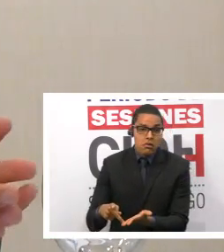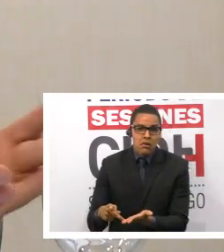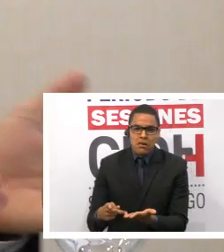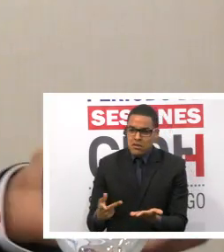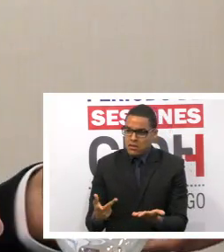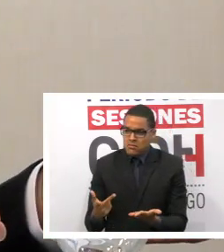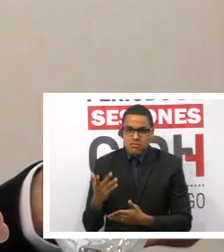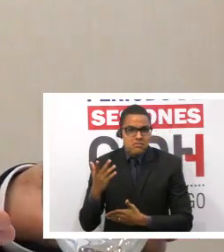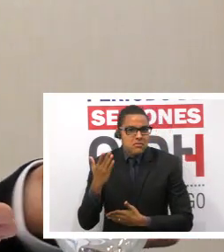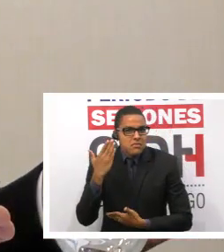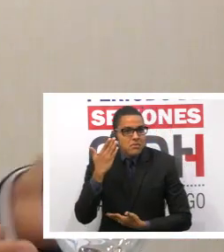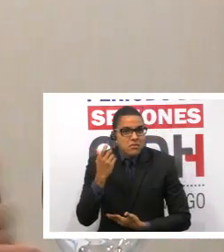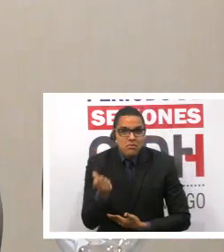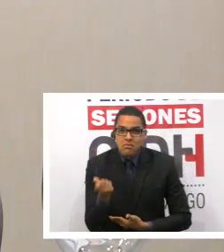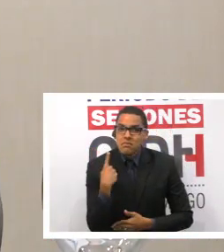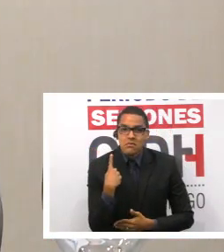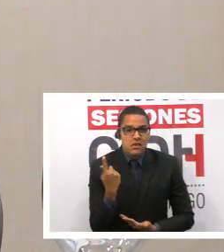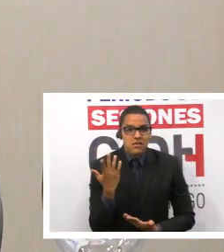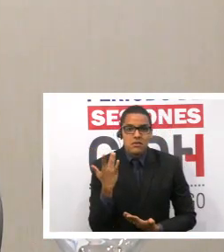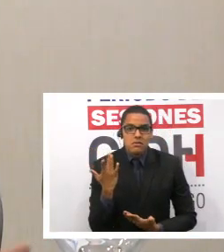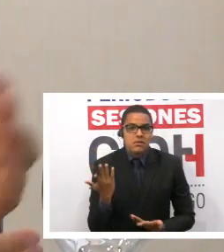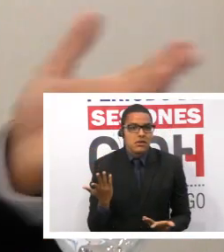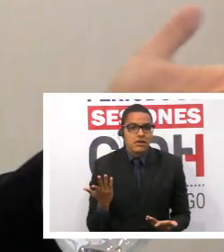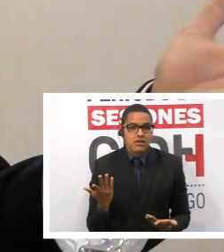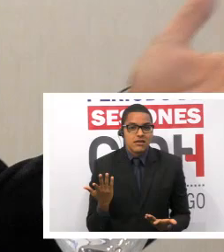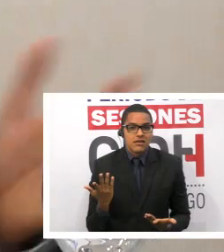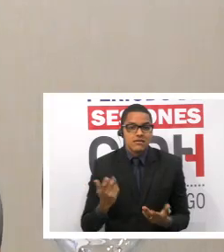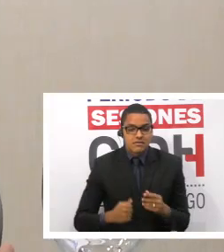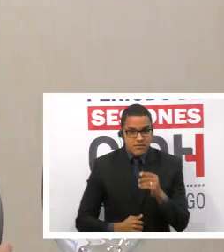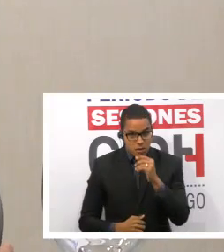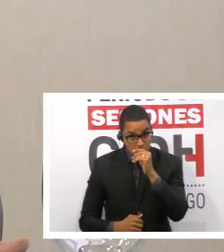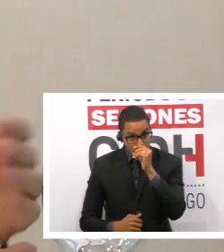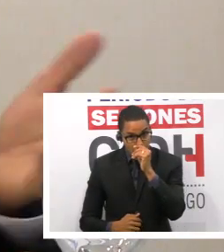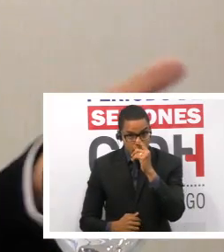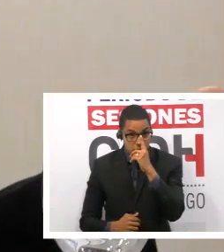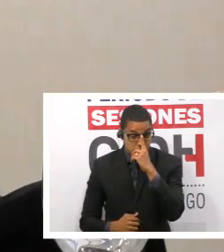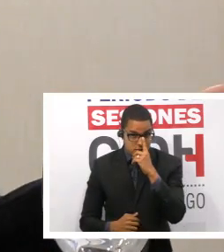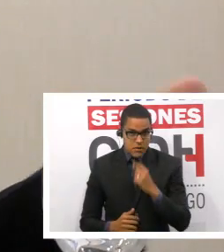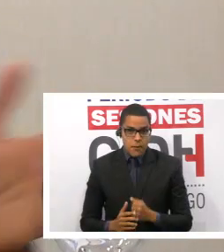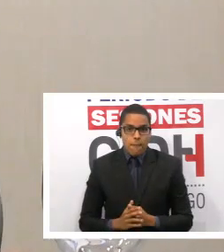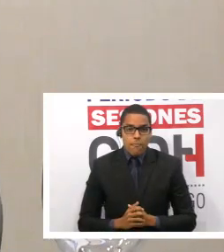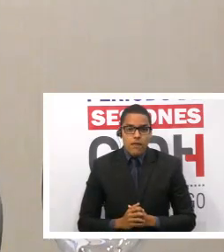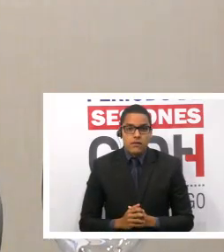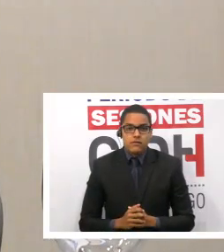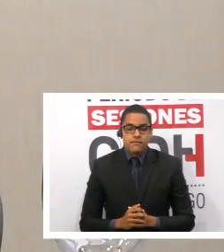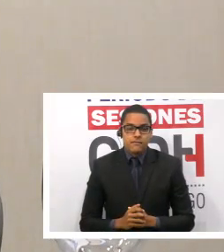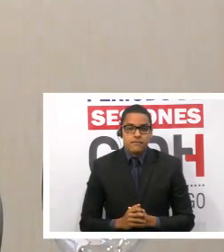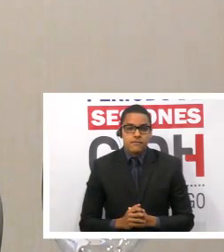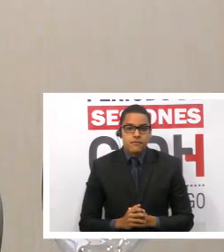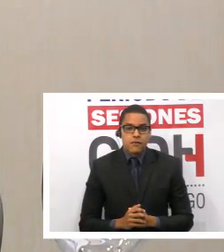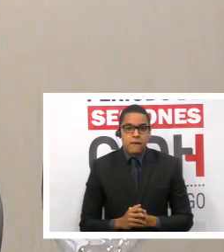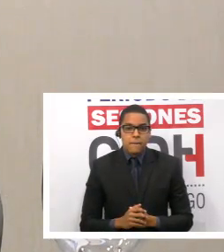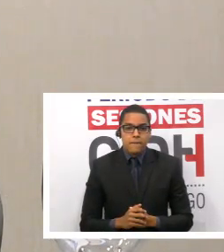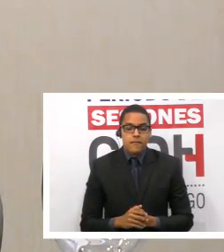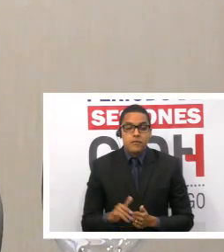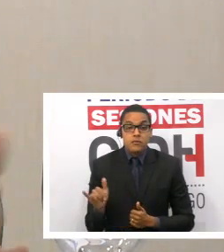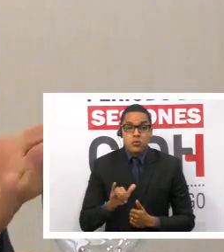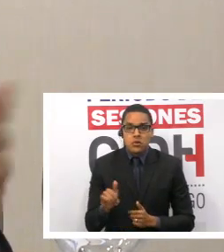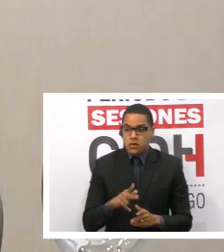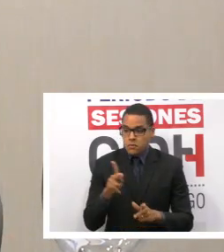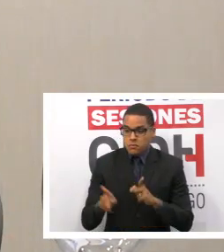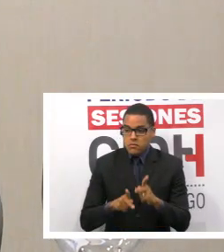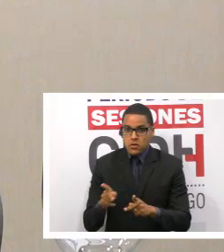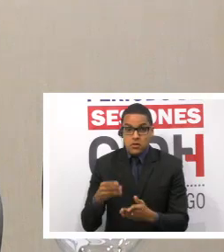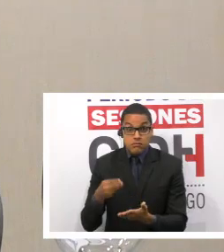tienen un trato tributario especial este y también hay lo por la oportunidad de tasas progresivas sobre los que tienen más no y